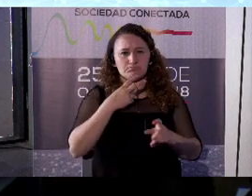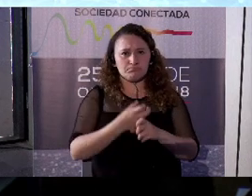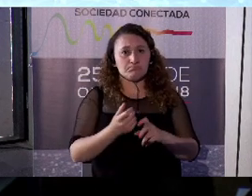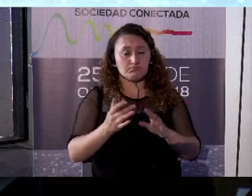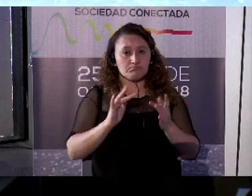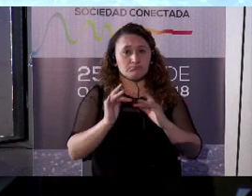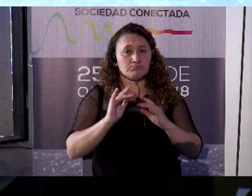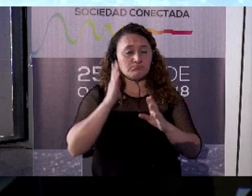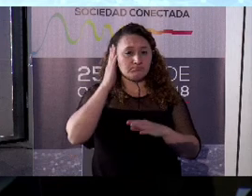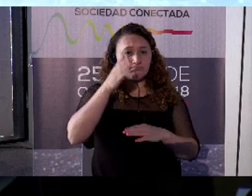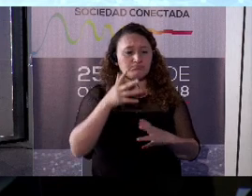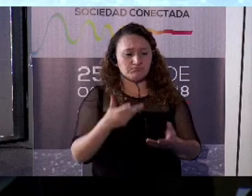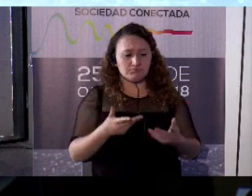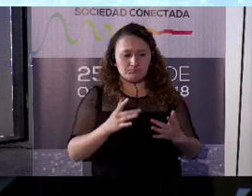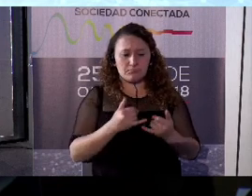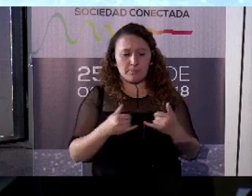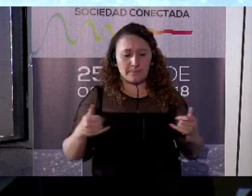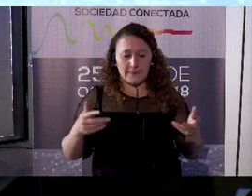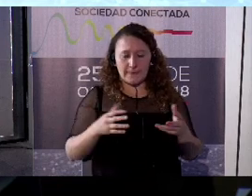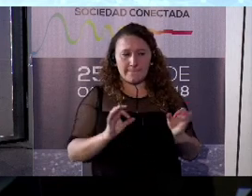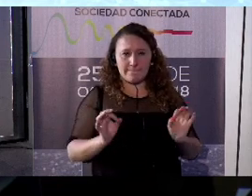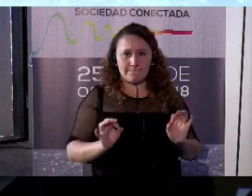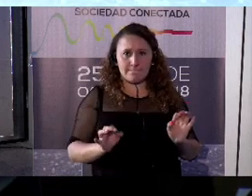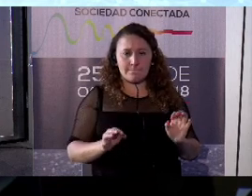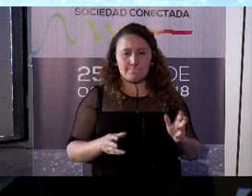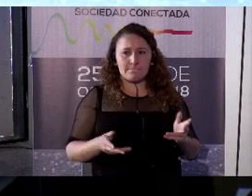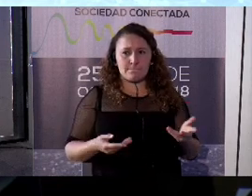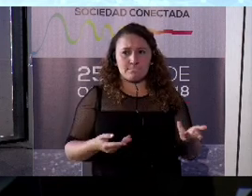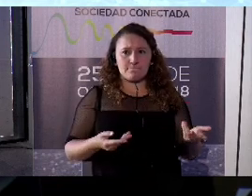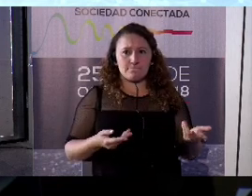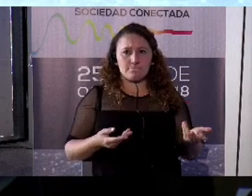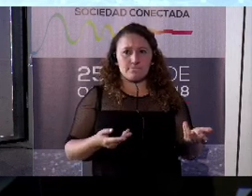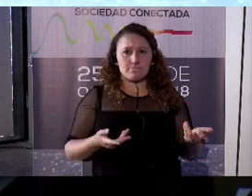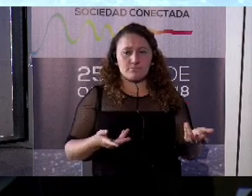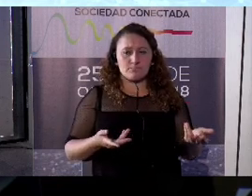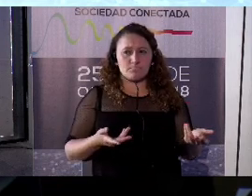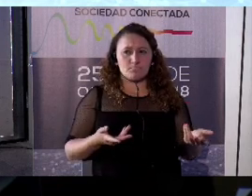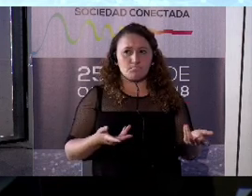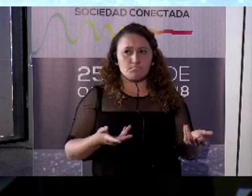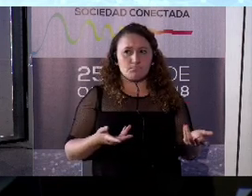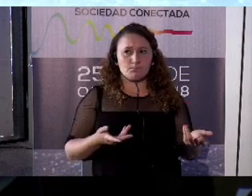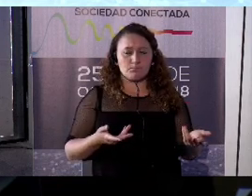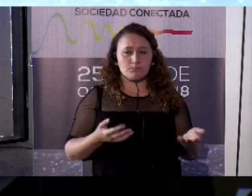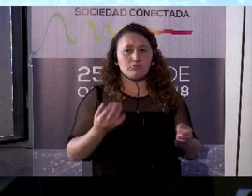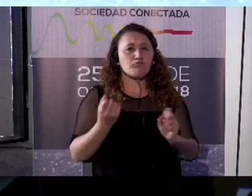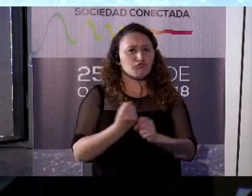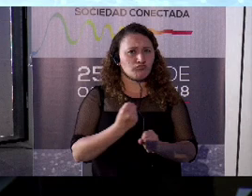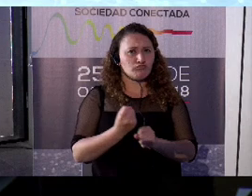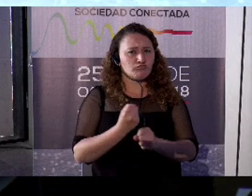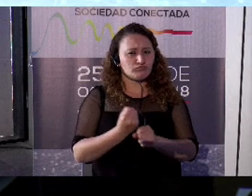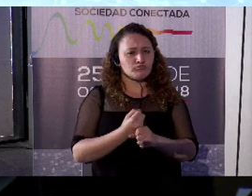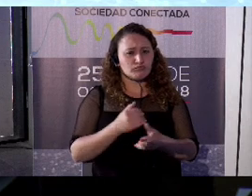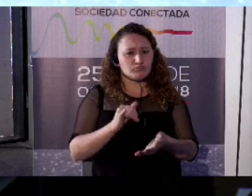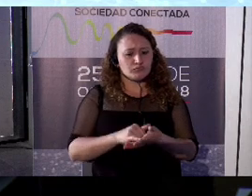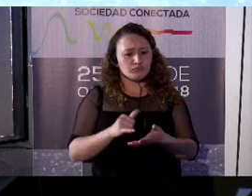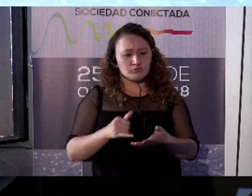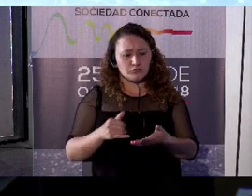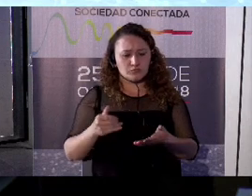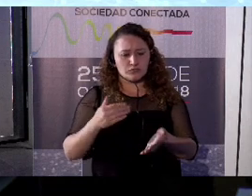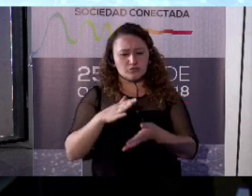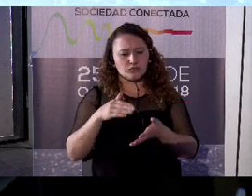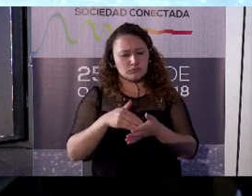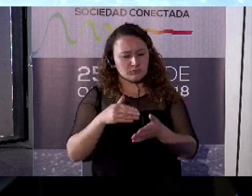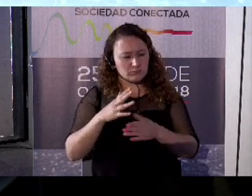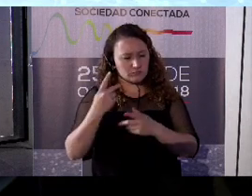futuras inalámbricas e estamos en trabajando en nación con la universidad de johannesburg en